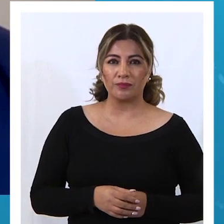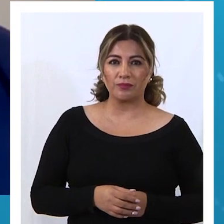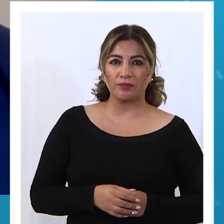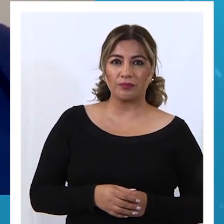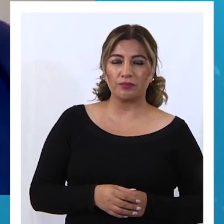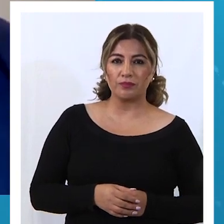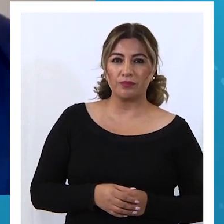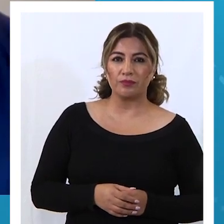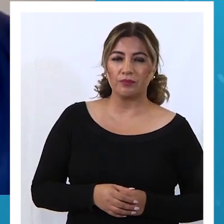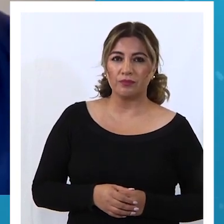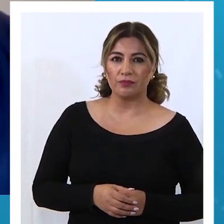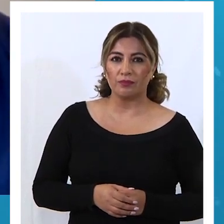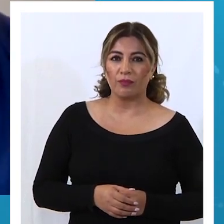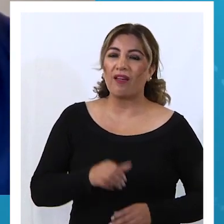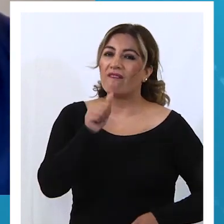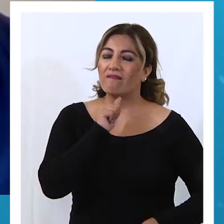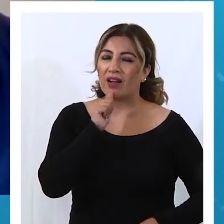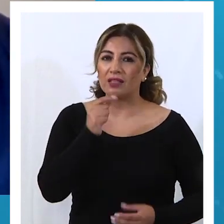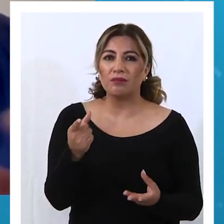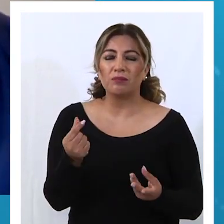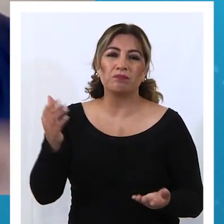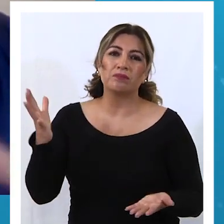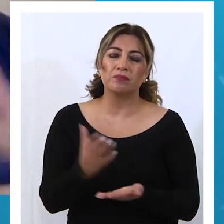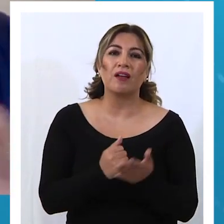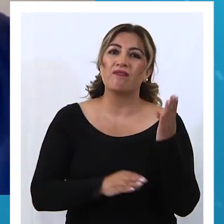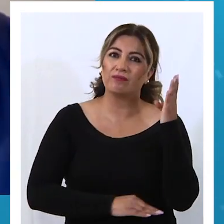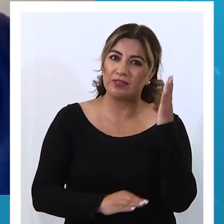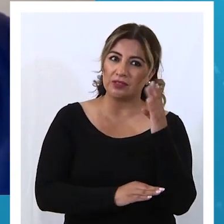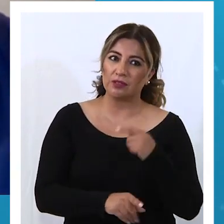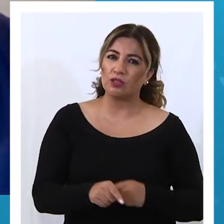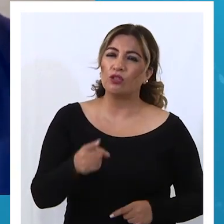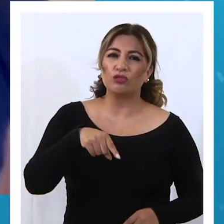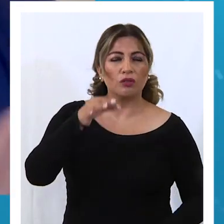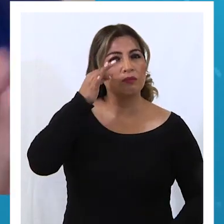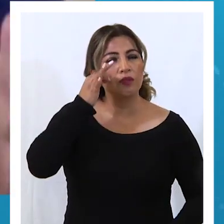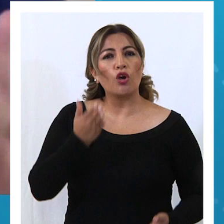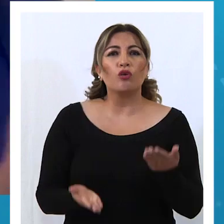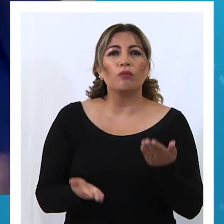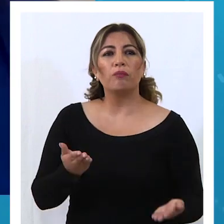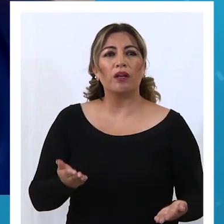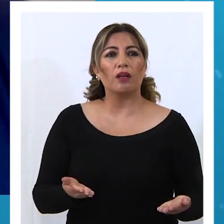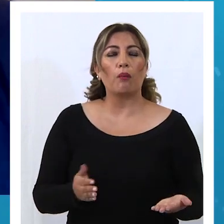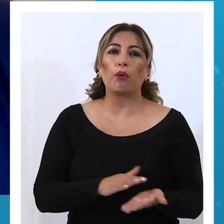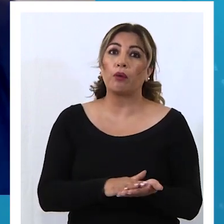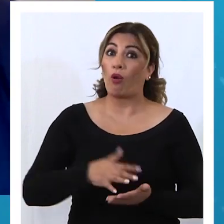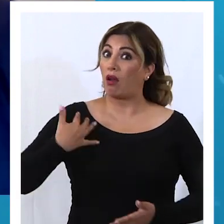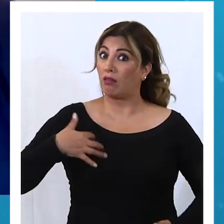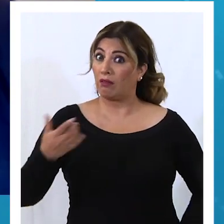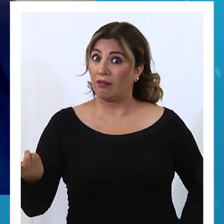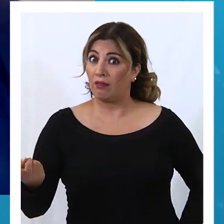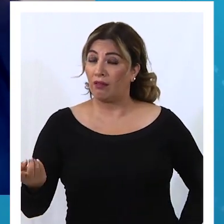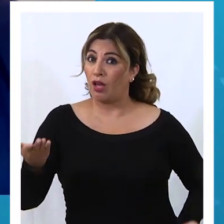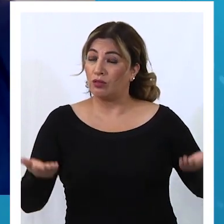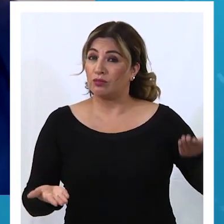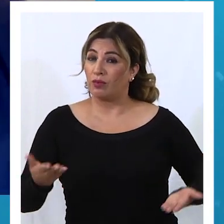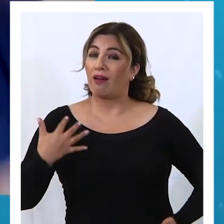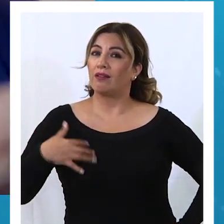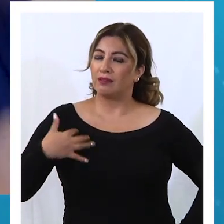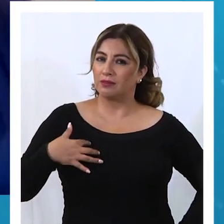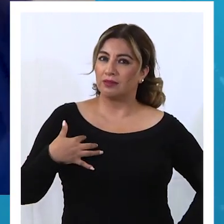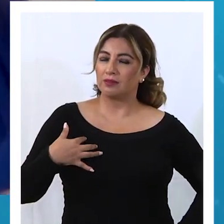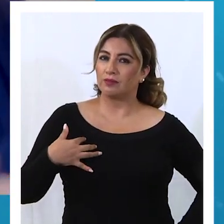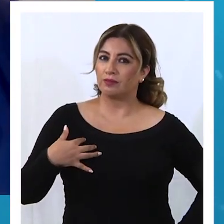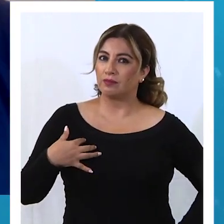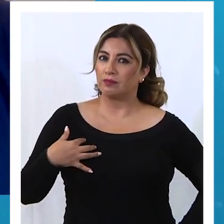higiene, a recursos básicos. Esto también podríamos verlo si nos comparamos con un vecino como Argentina, por ejemplo, que